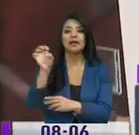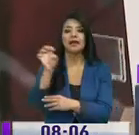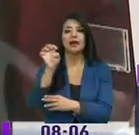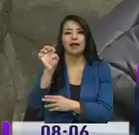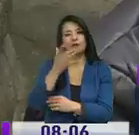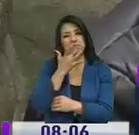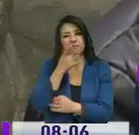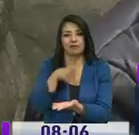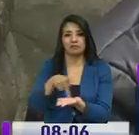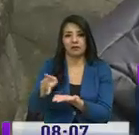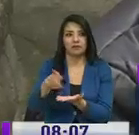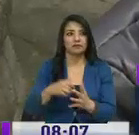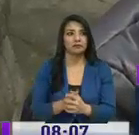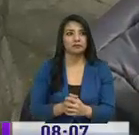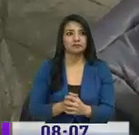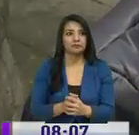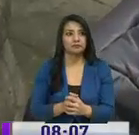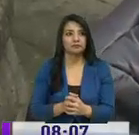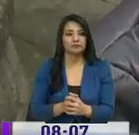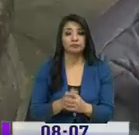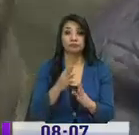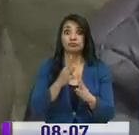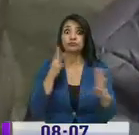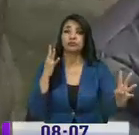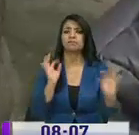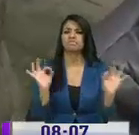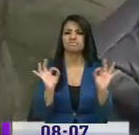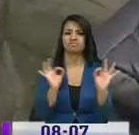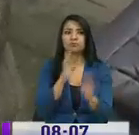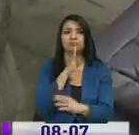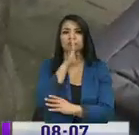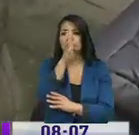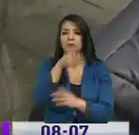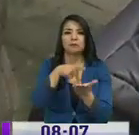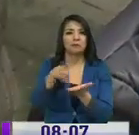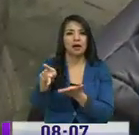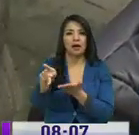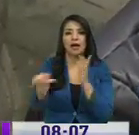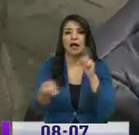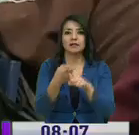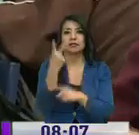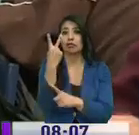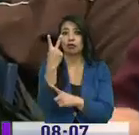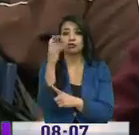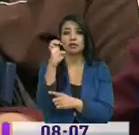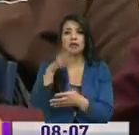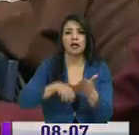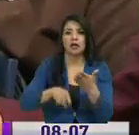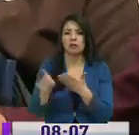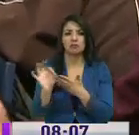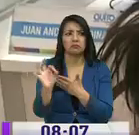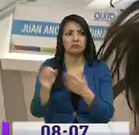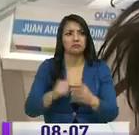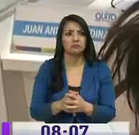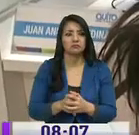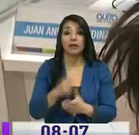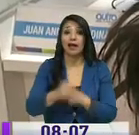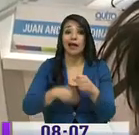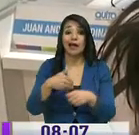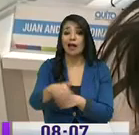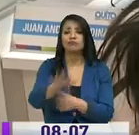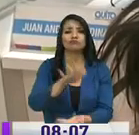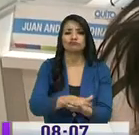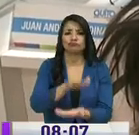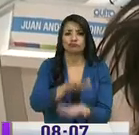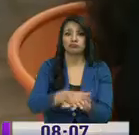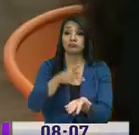días del año. No hay mucha congestión. Es que yo siempre he pagado el 2 y nunca me han descontado nada. Me olvido todo el año. Quienes no cancelaron